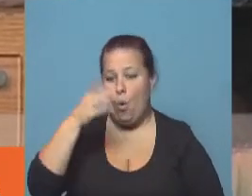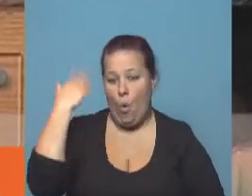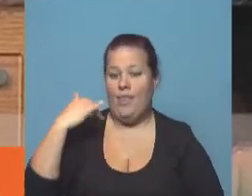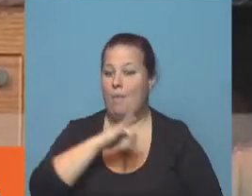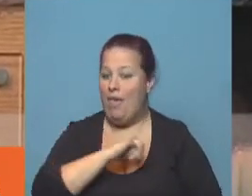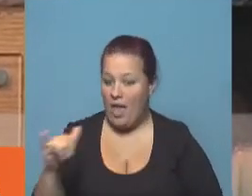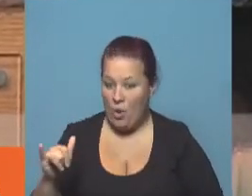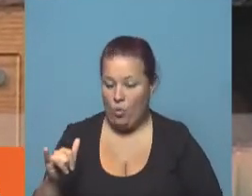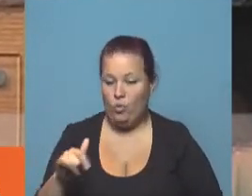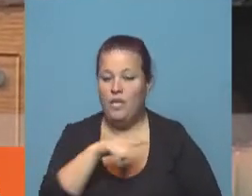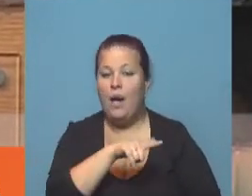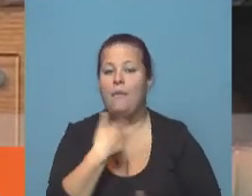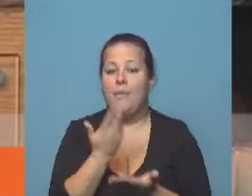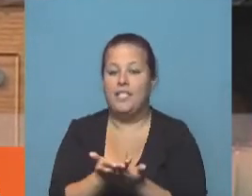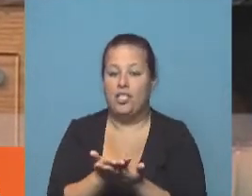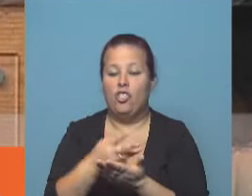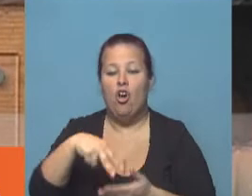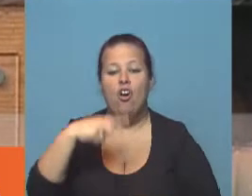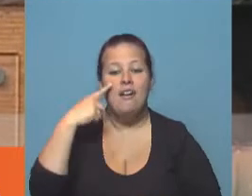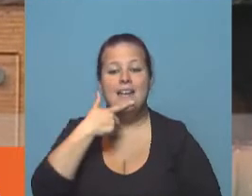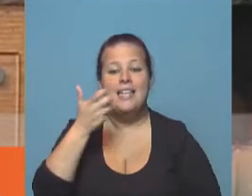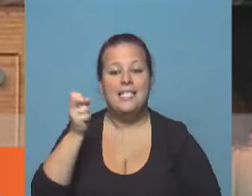denuncia que había realizado Nisman,